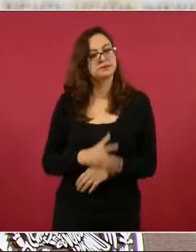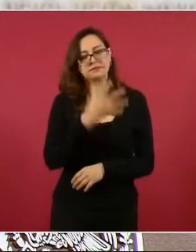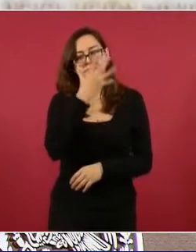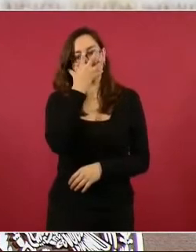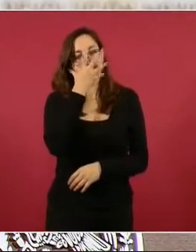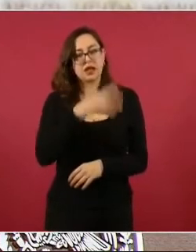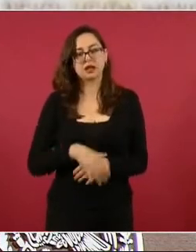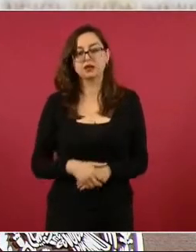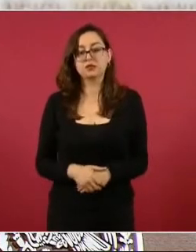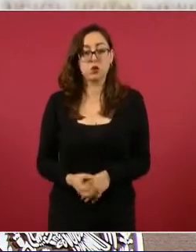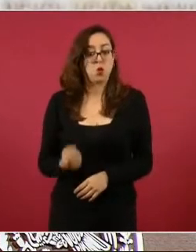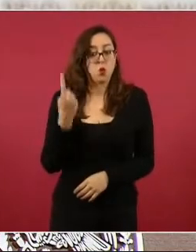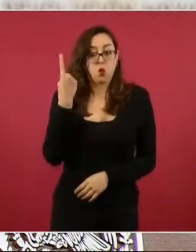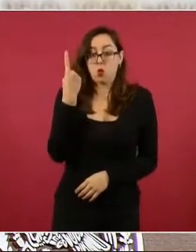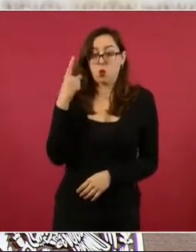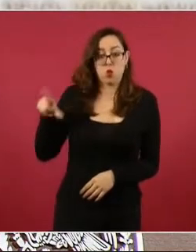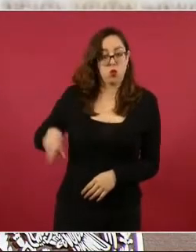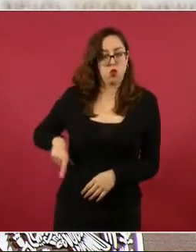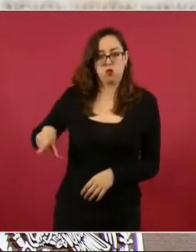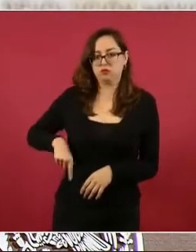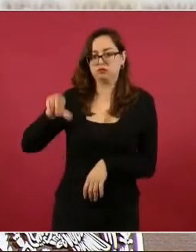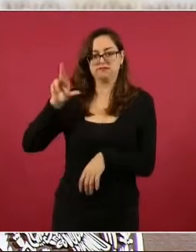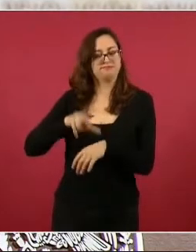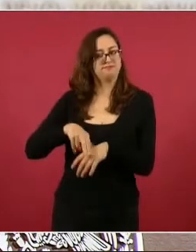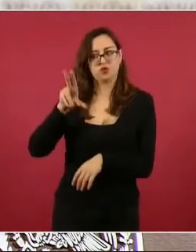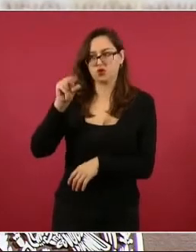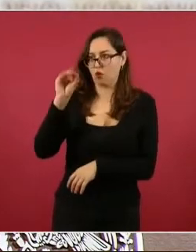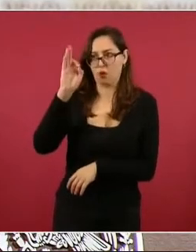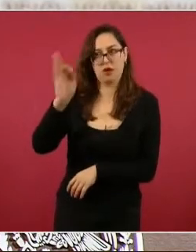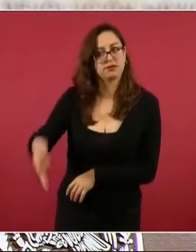menos un gobernador, Venustiano Carranza,